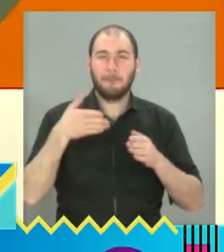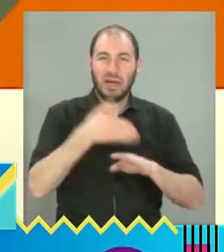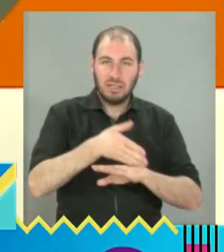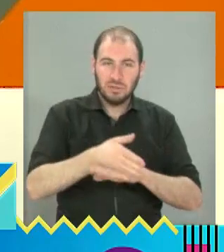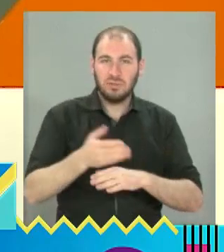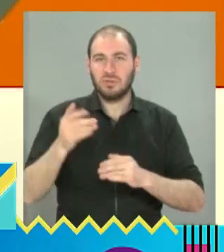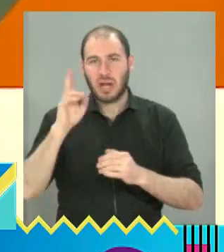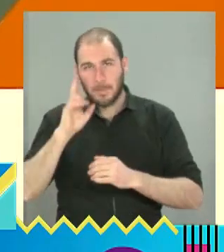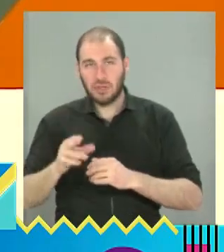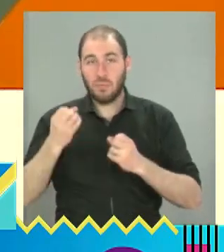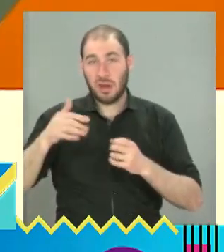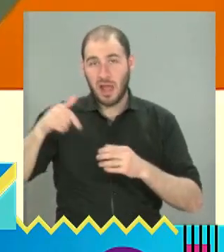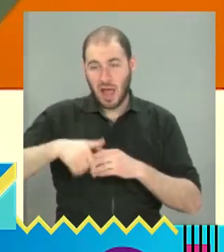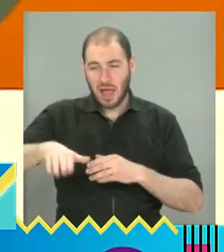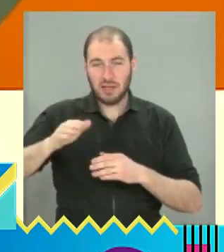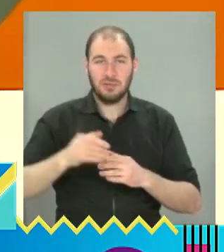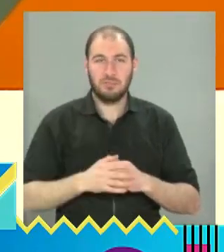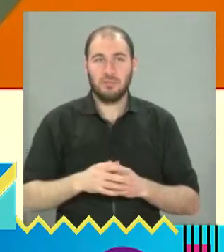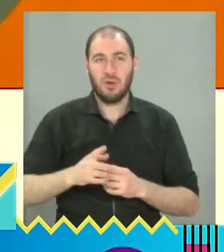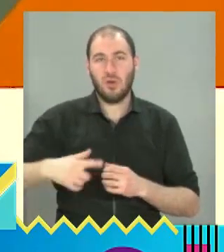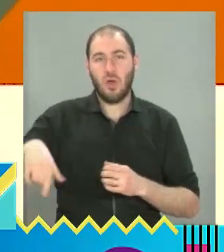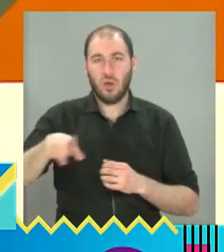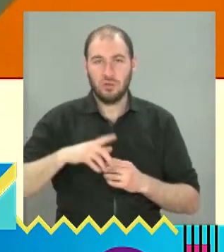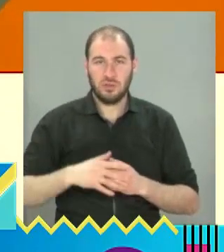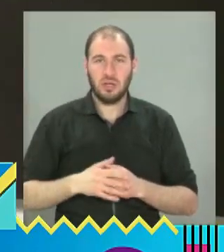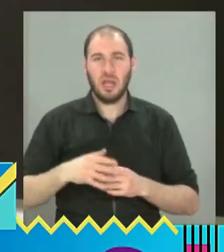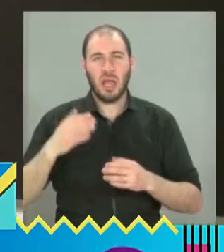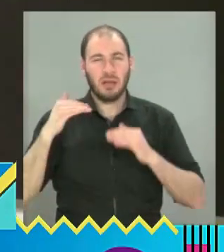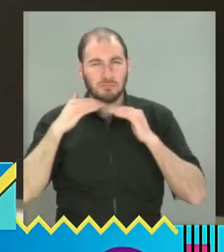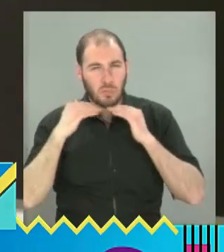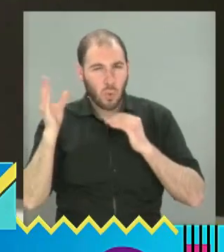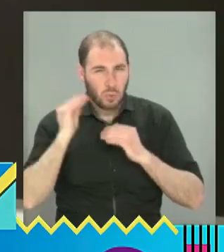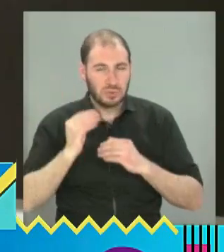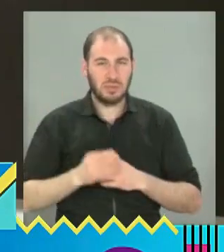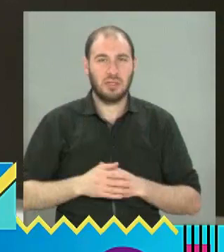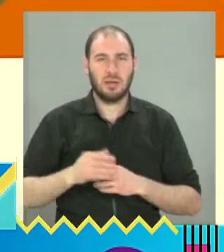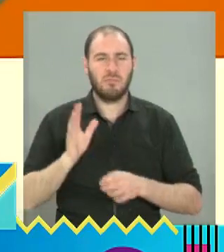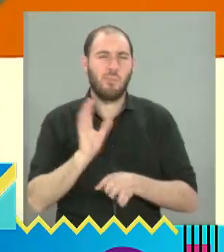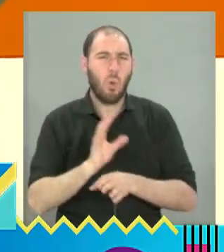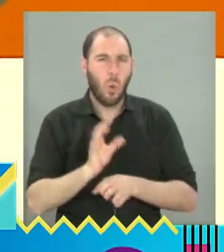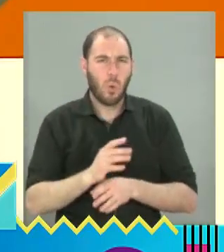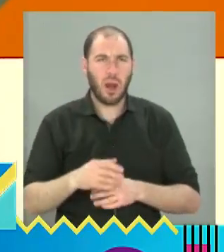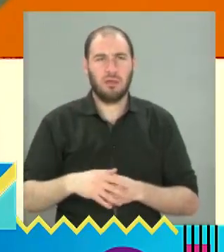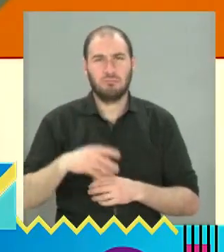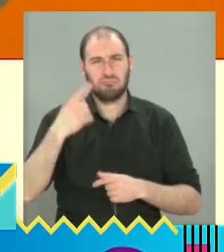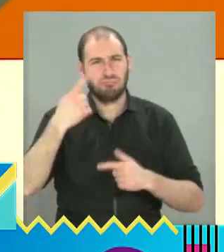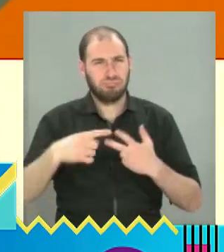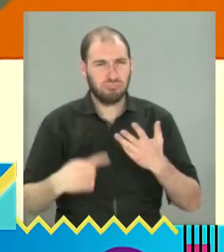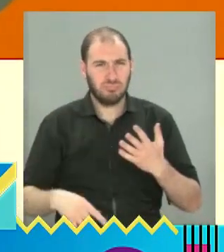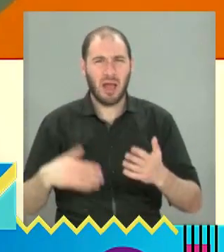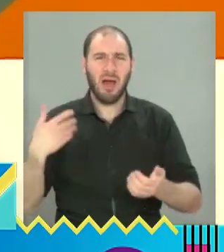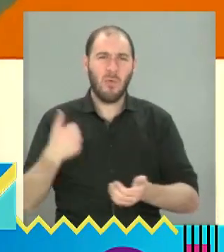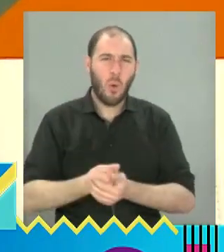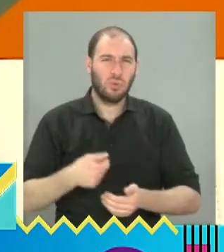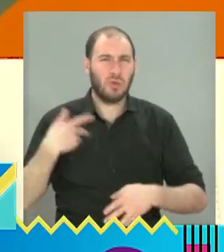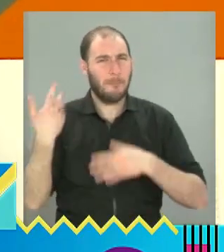y buen trato, porque desde ahí es desde donde abarcamos justamente la escucha, lo que es bullying, grooming,